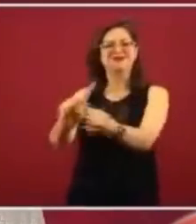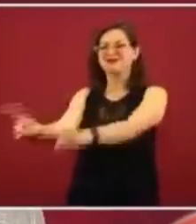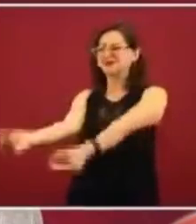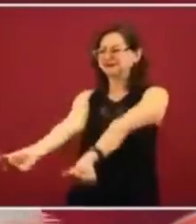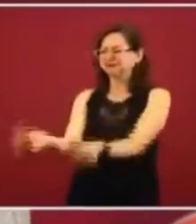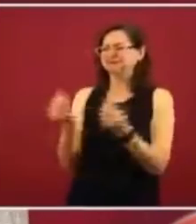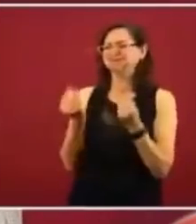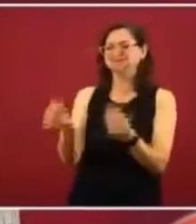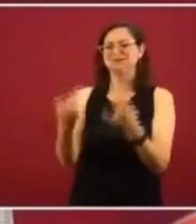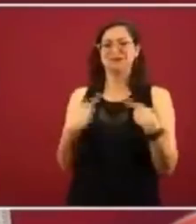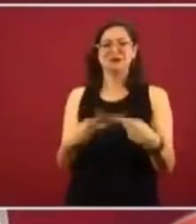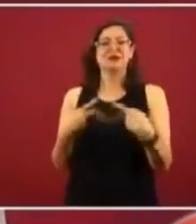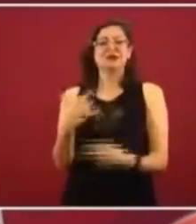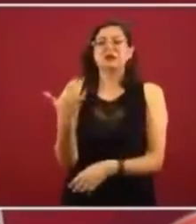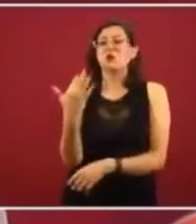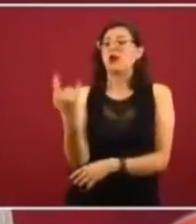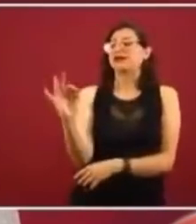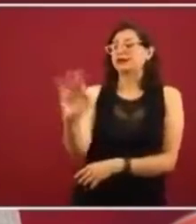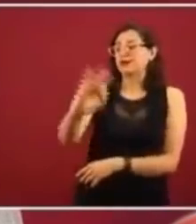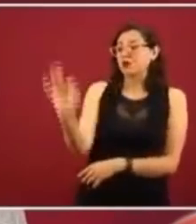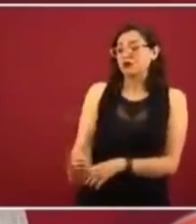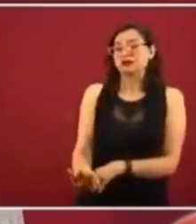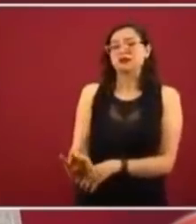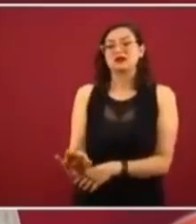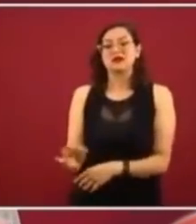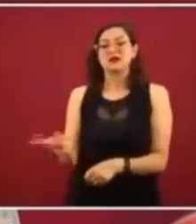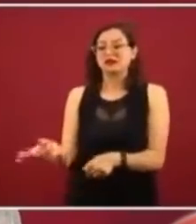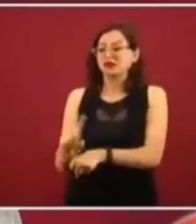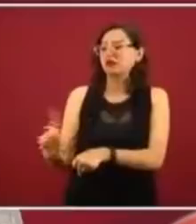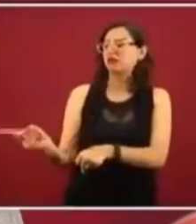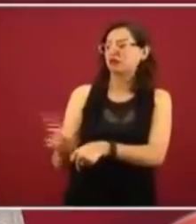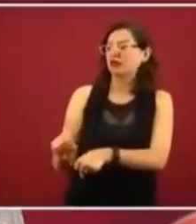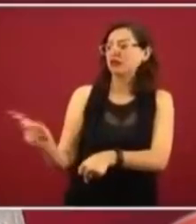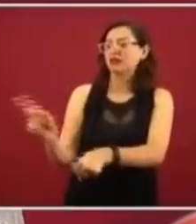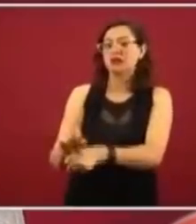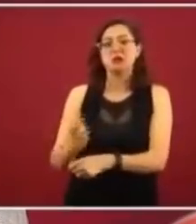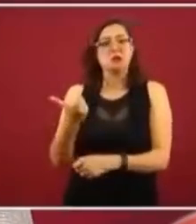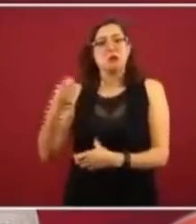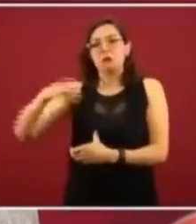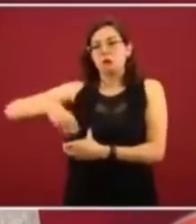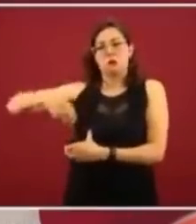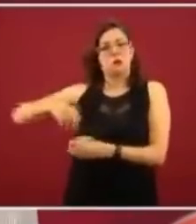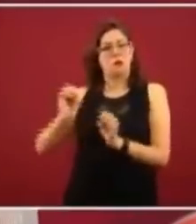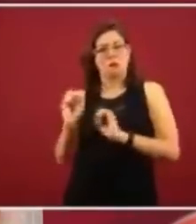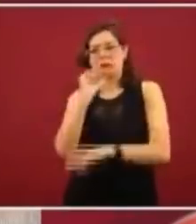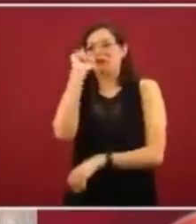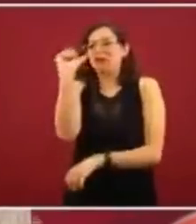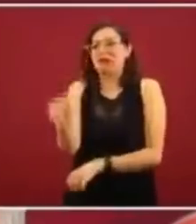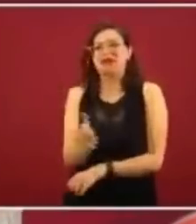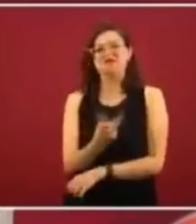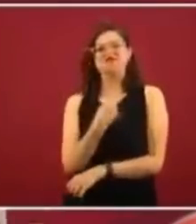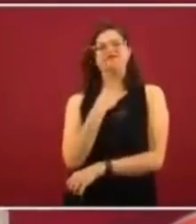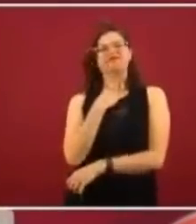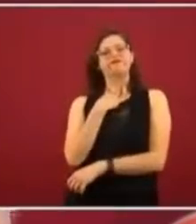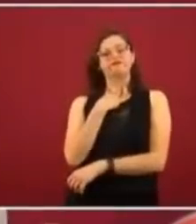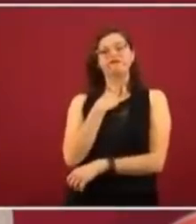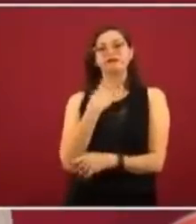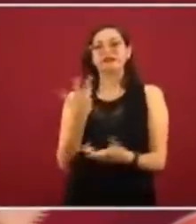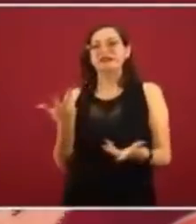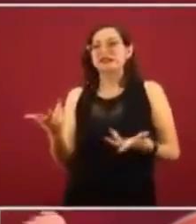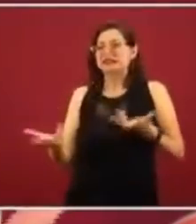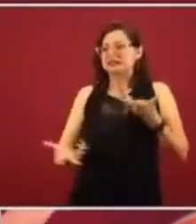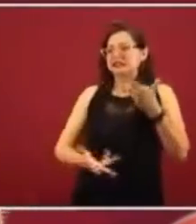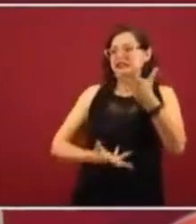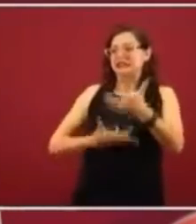muchísima, 50% de la población que vive al día y no tiene capacidad de ahorro. Entonces, estas son las dos fuerzas que